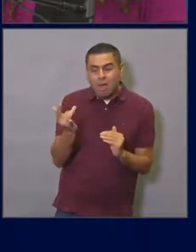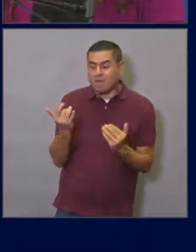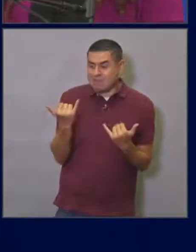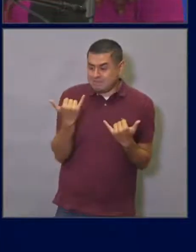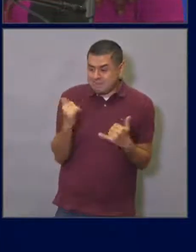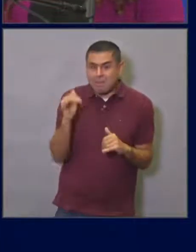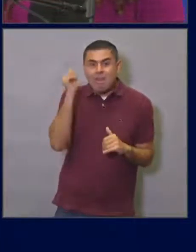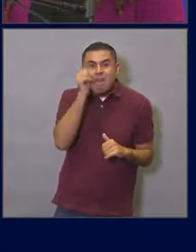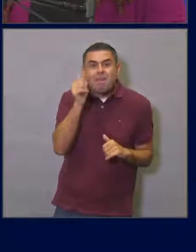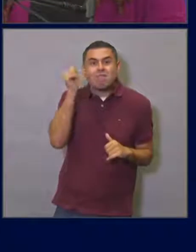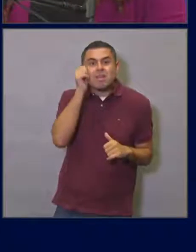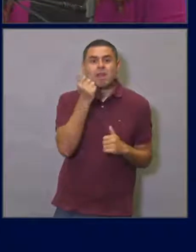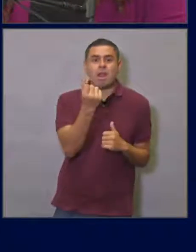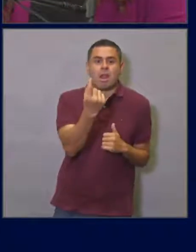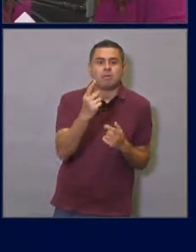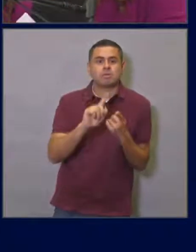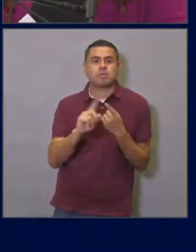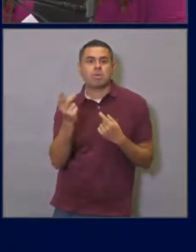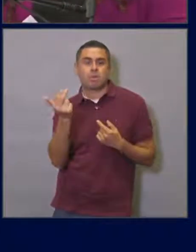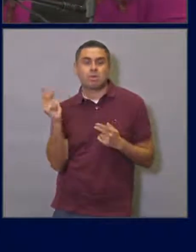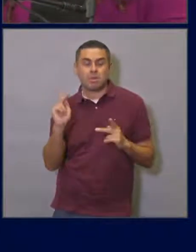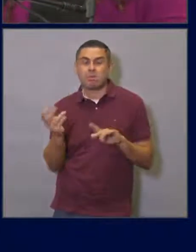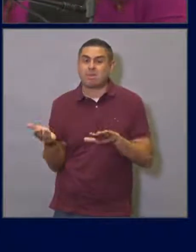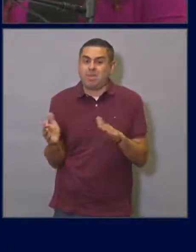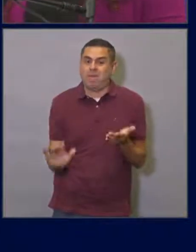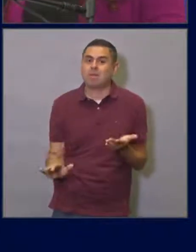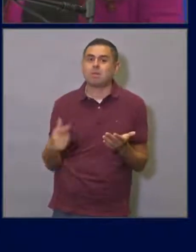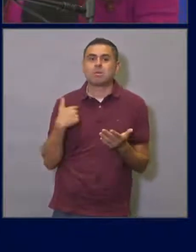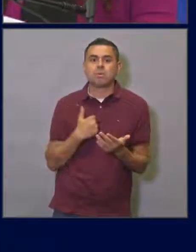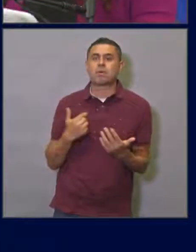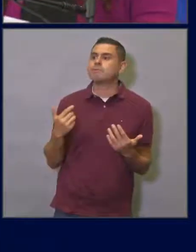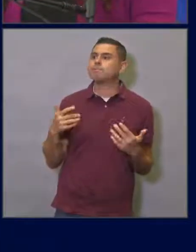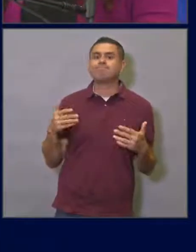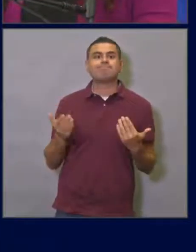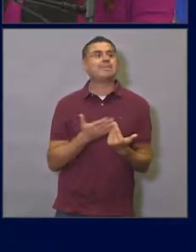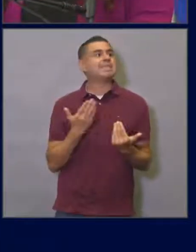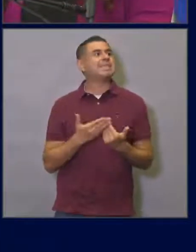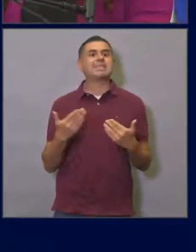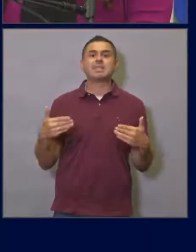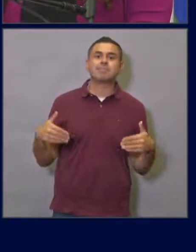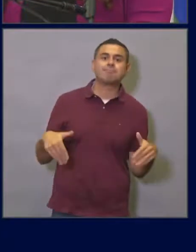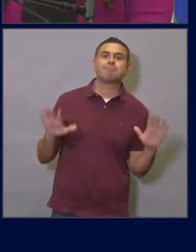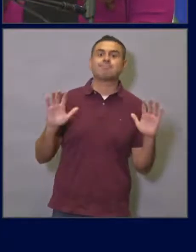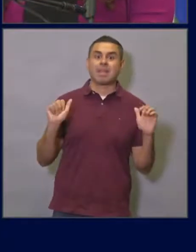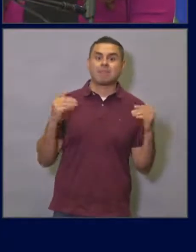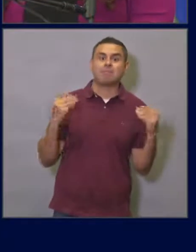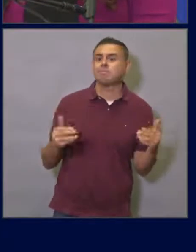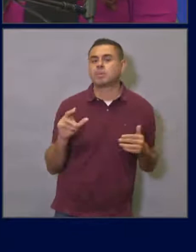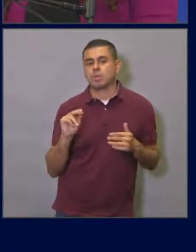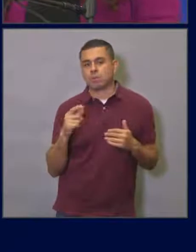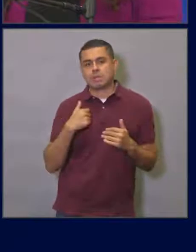y fallecimientos en las próximas semanas. Next slide, please.